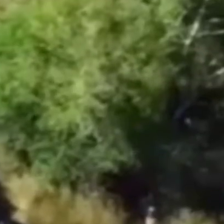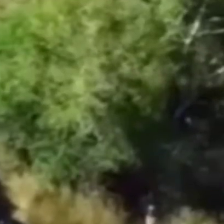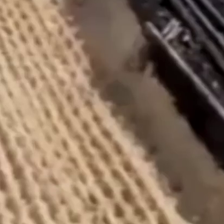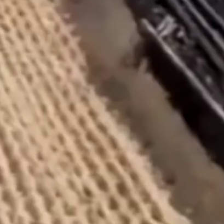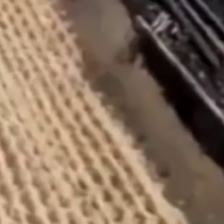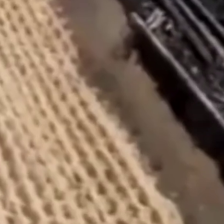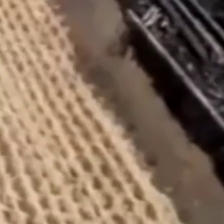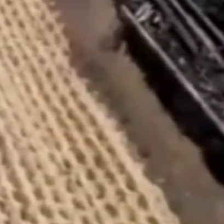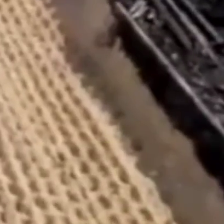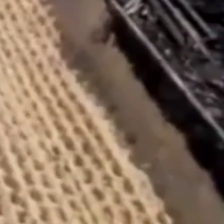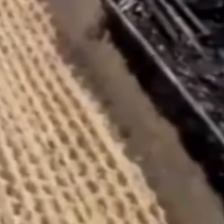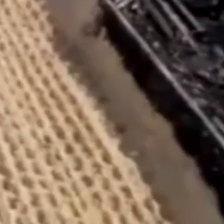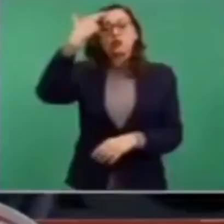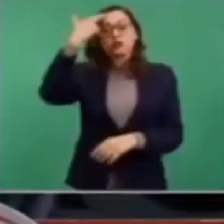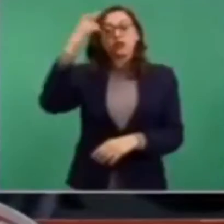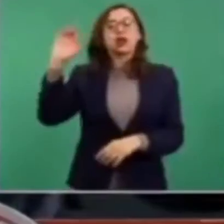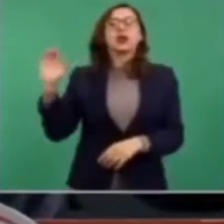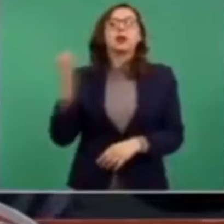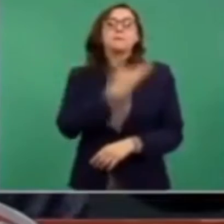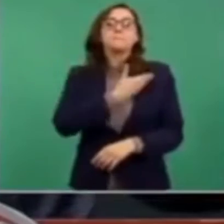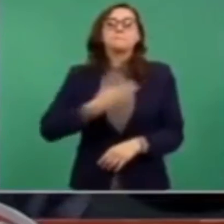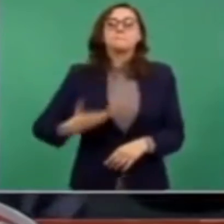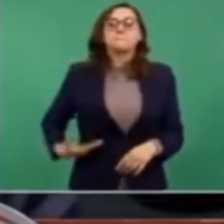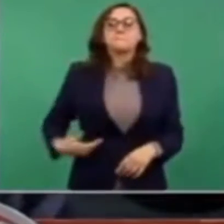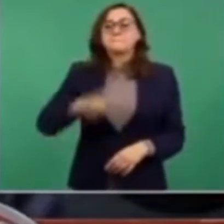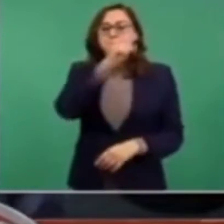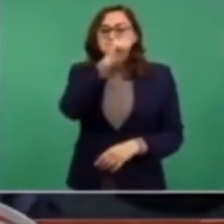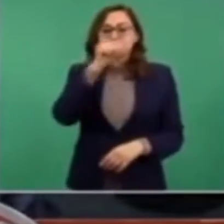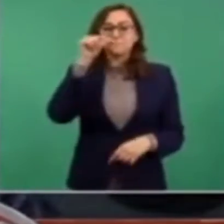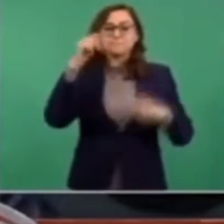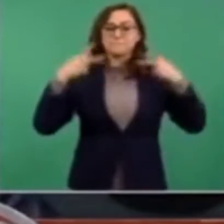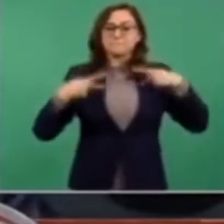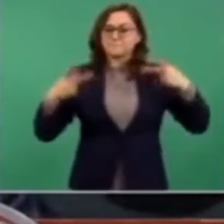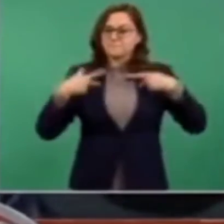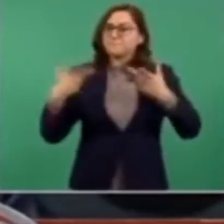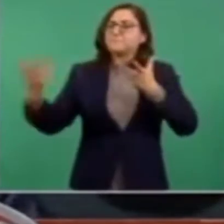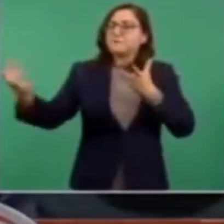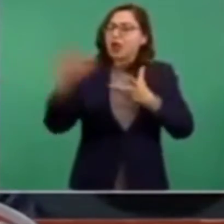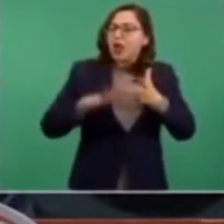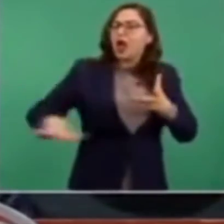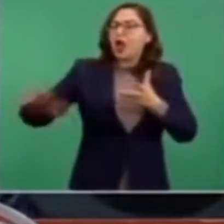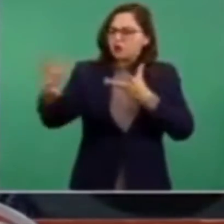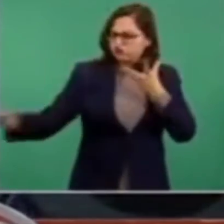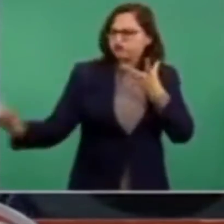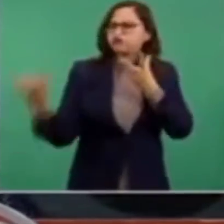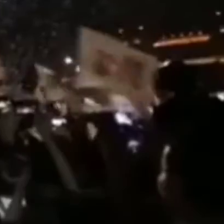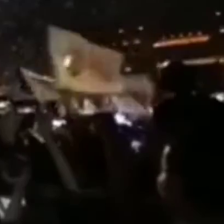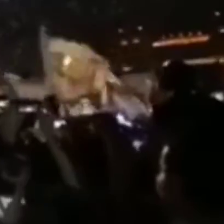El pueblo todo, sin el pueblo